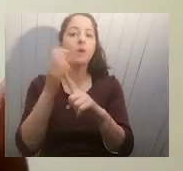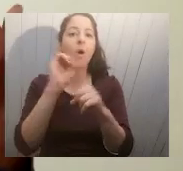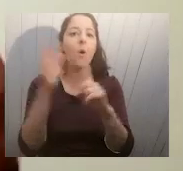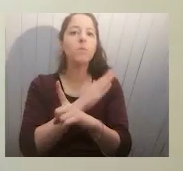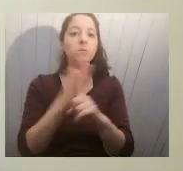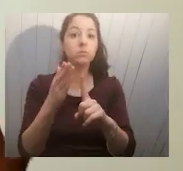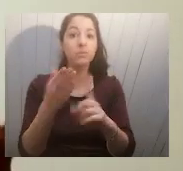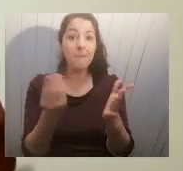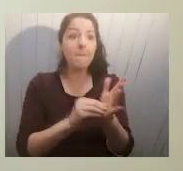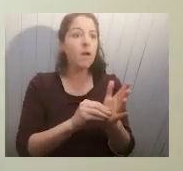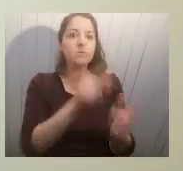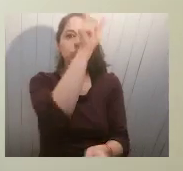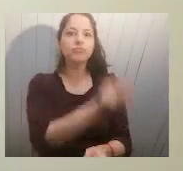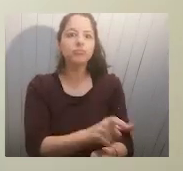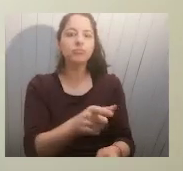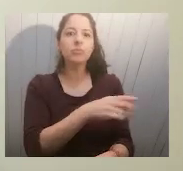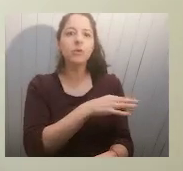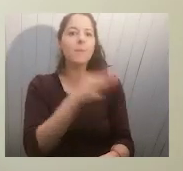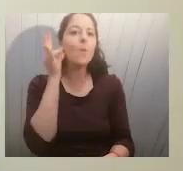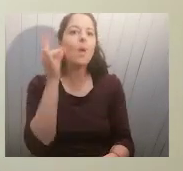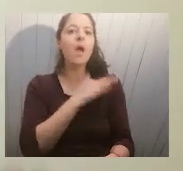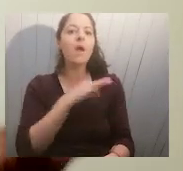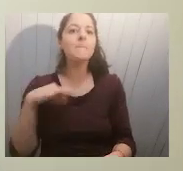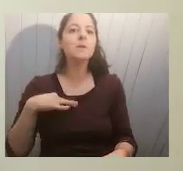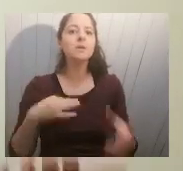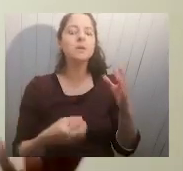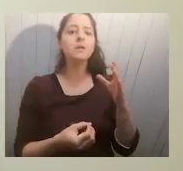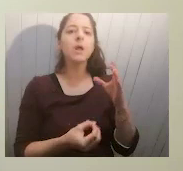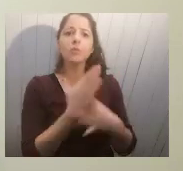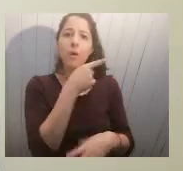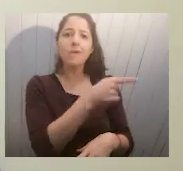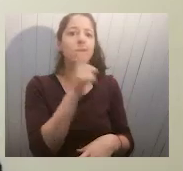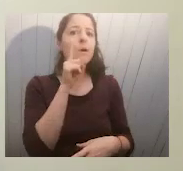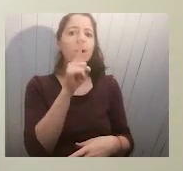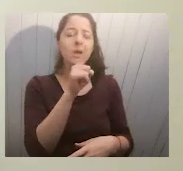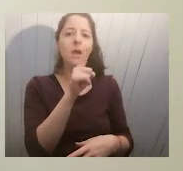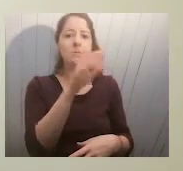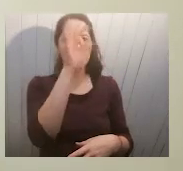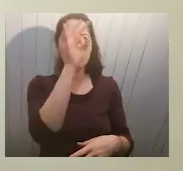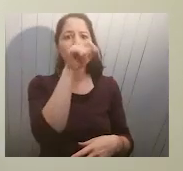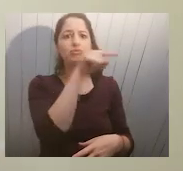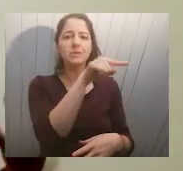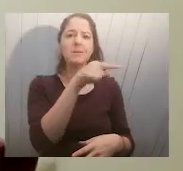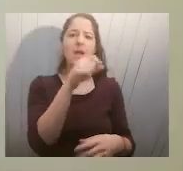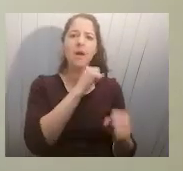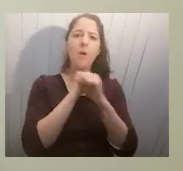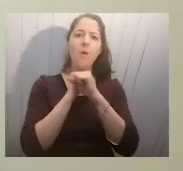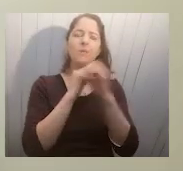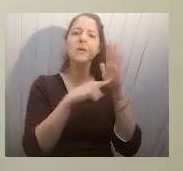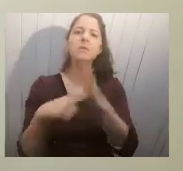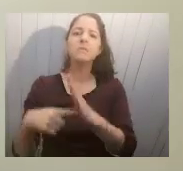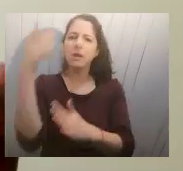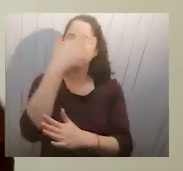pinochetista, racista y antifeminista ha sido nombrada ministra de la Mujer y Equidad de Género. Nos